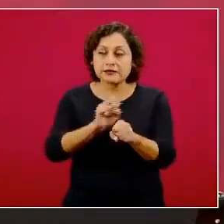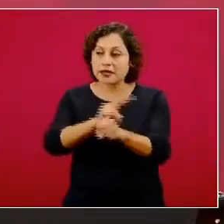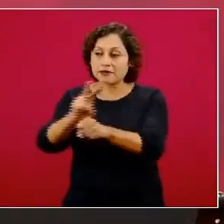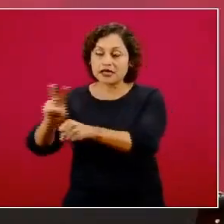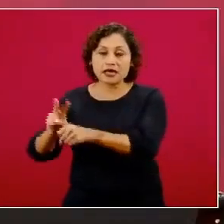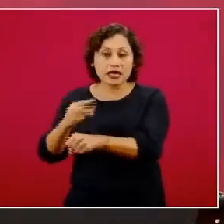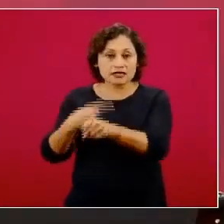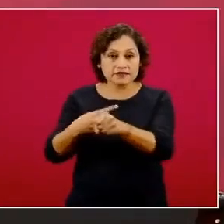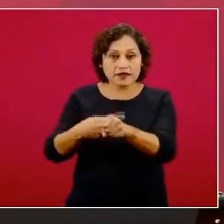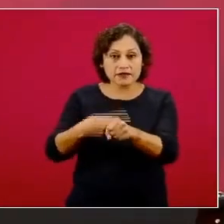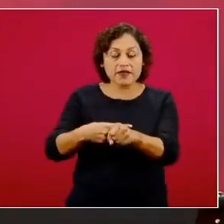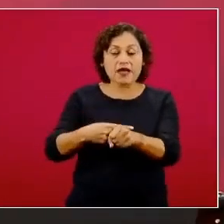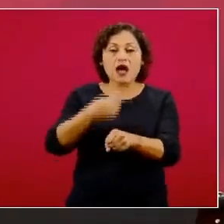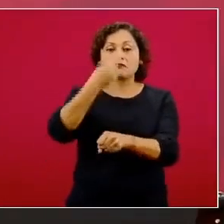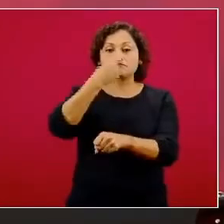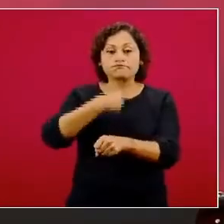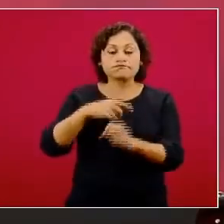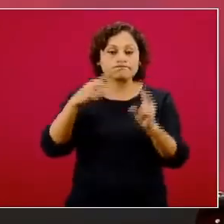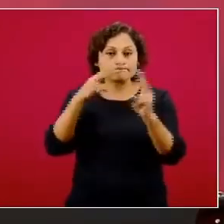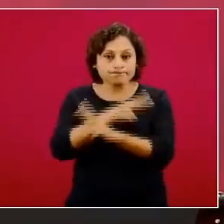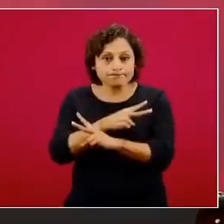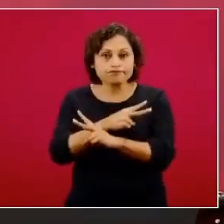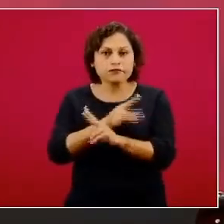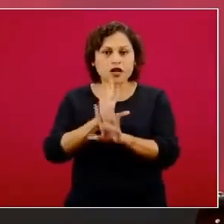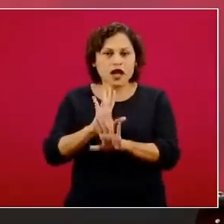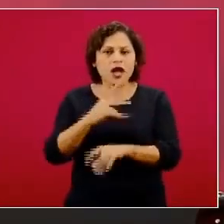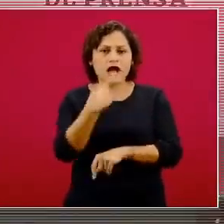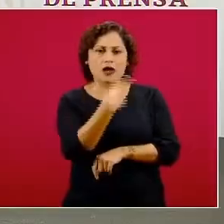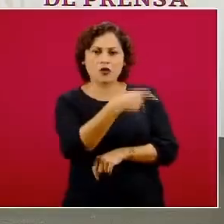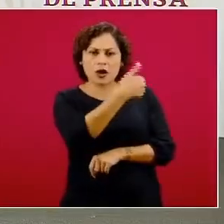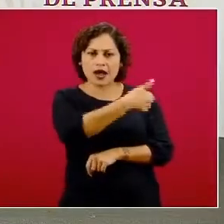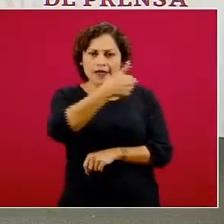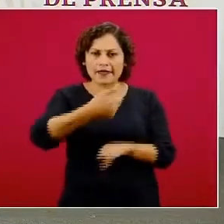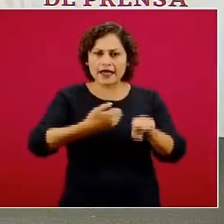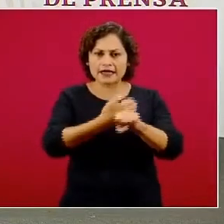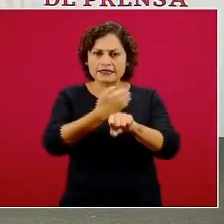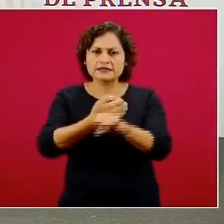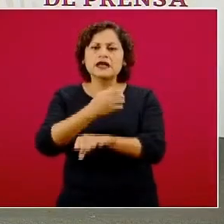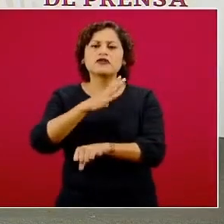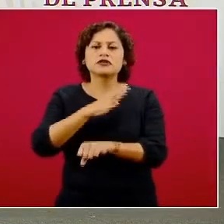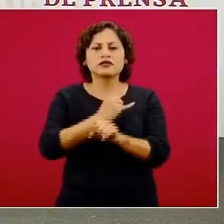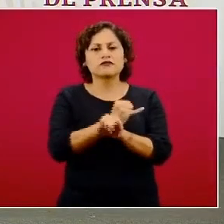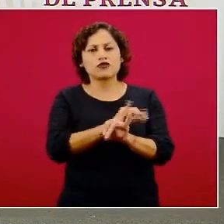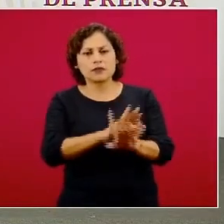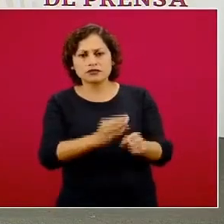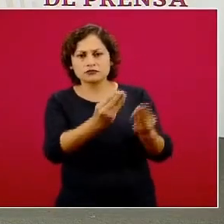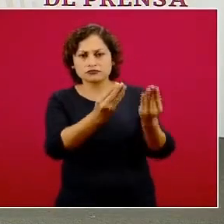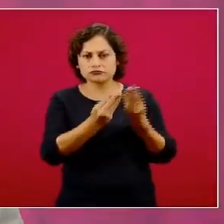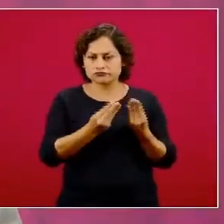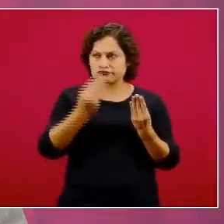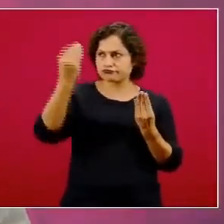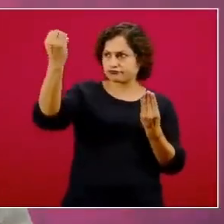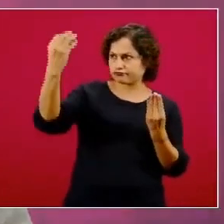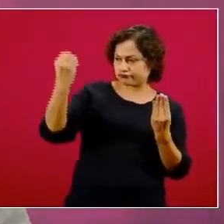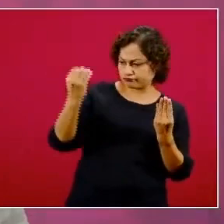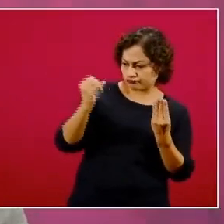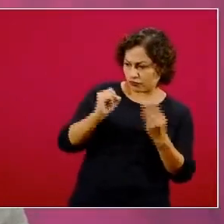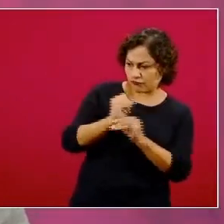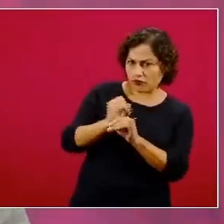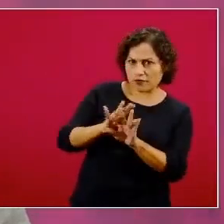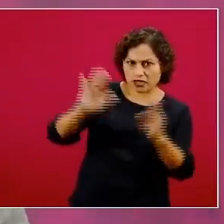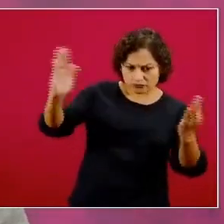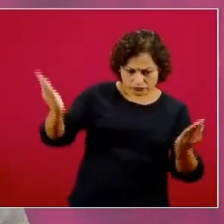que ellos tengan diferentes formas también de ir tomando decisiones. Hay que recordar que este semáforo no